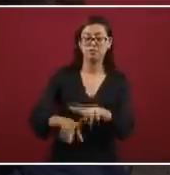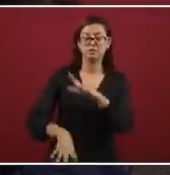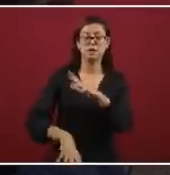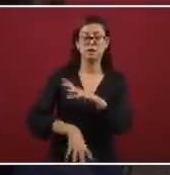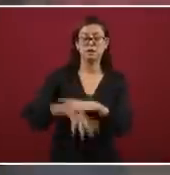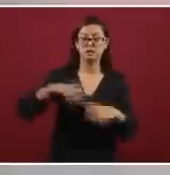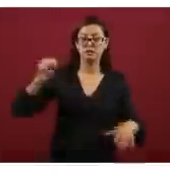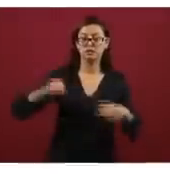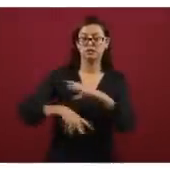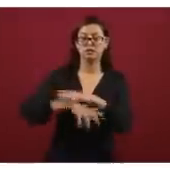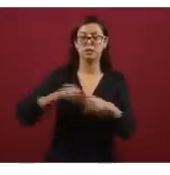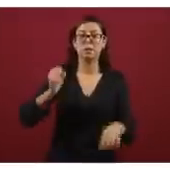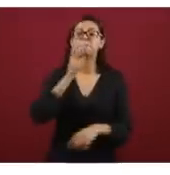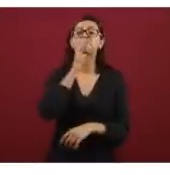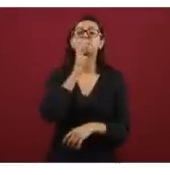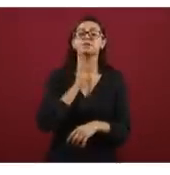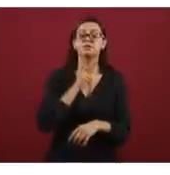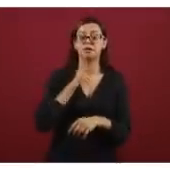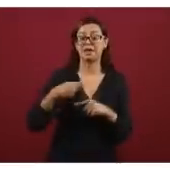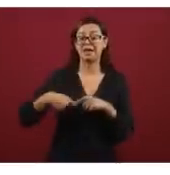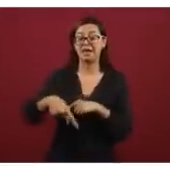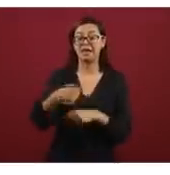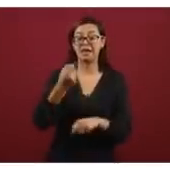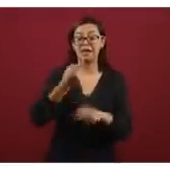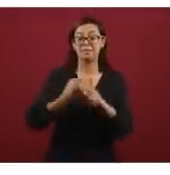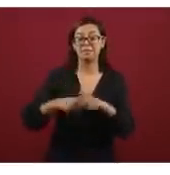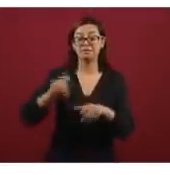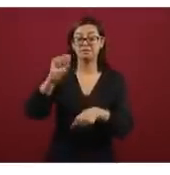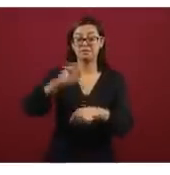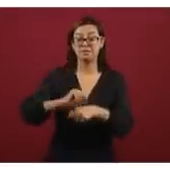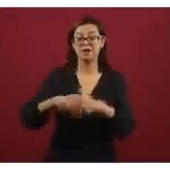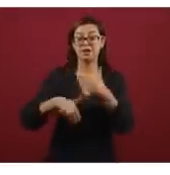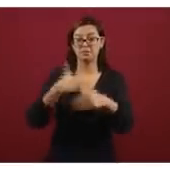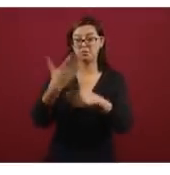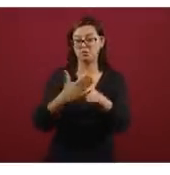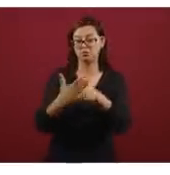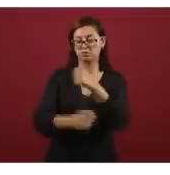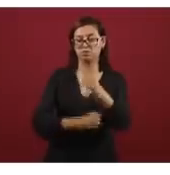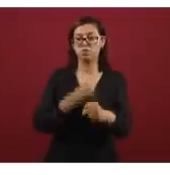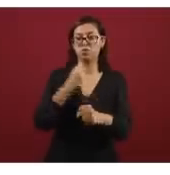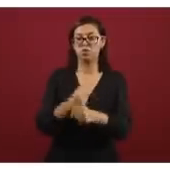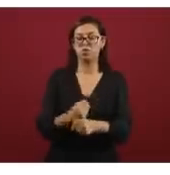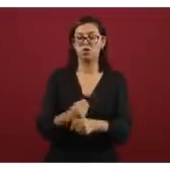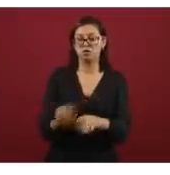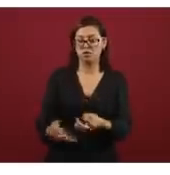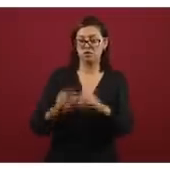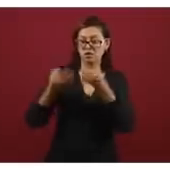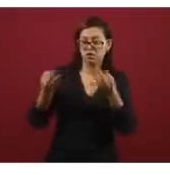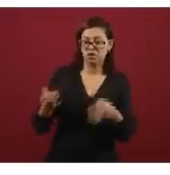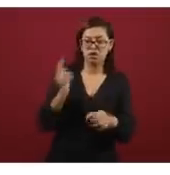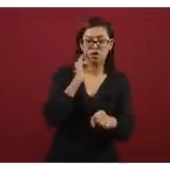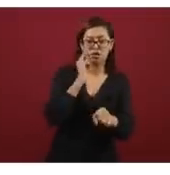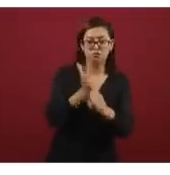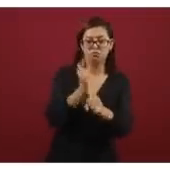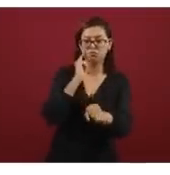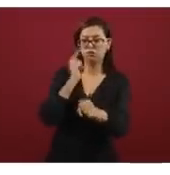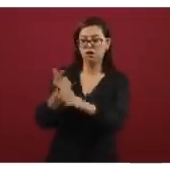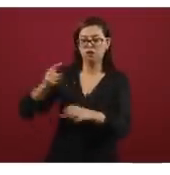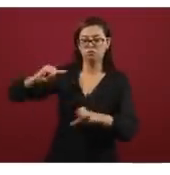semana y hasta fines de este año, y lo que nos va a lograr el incremento de la producción de la que hablábamos hace un